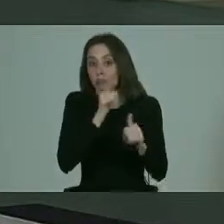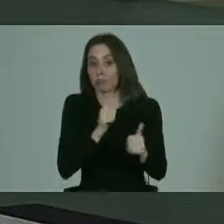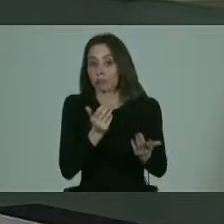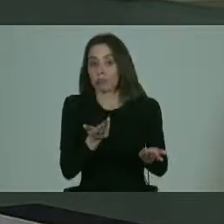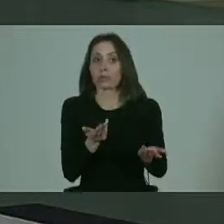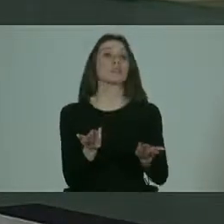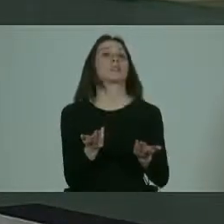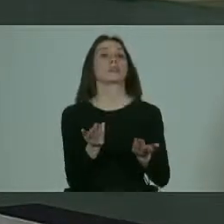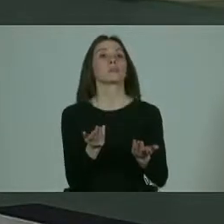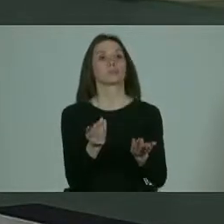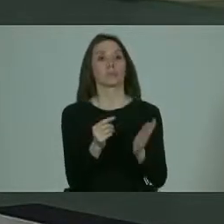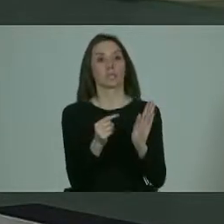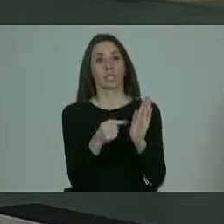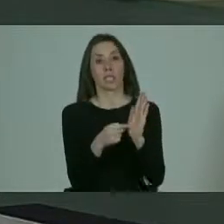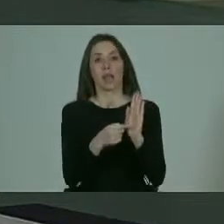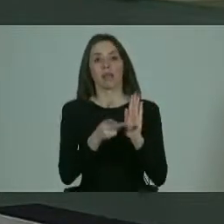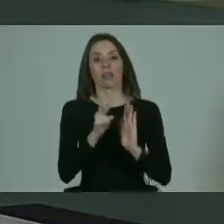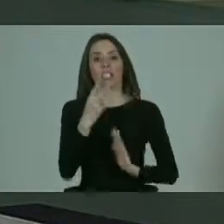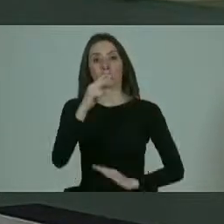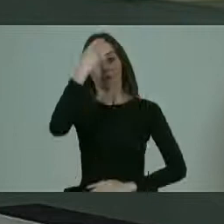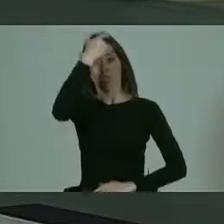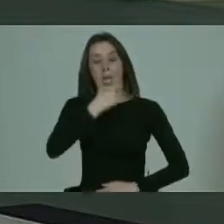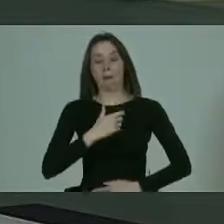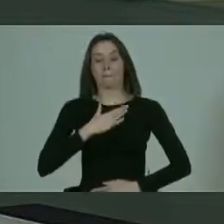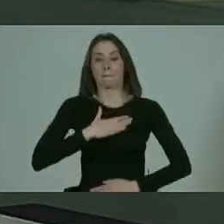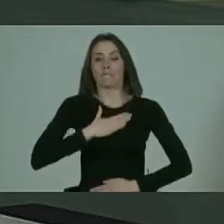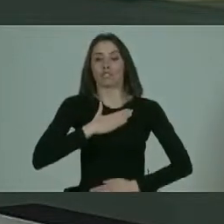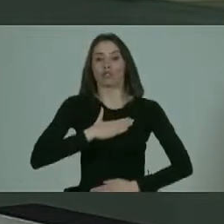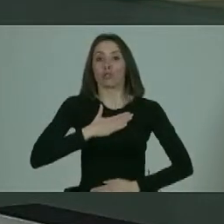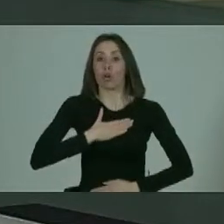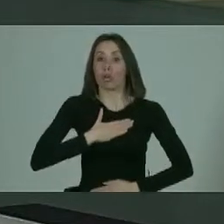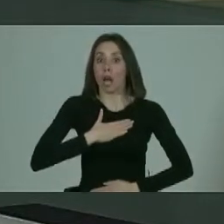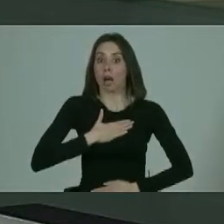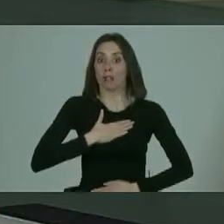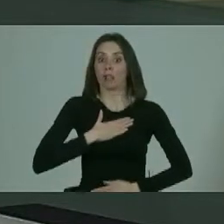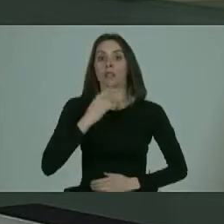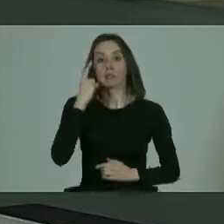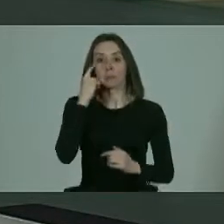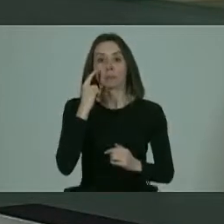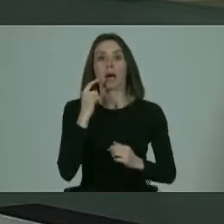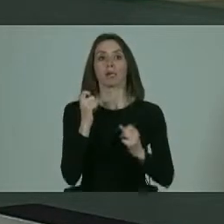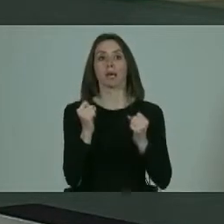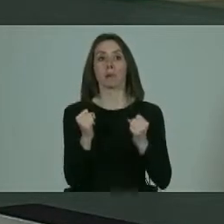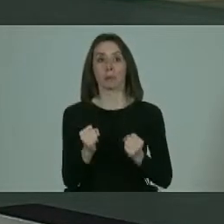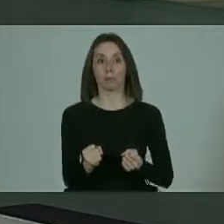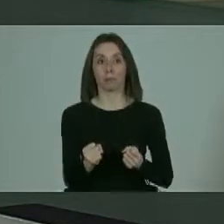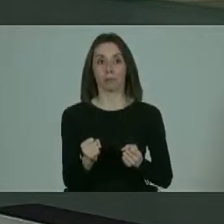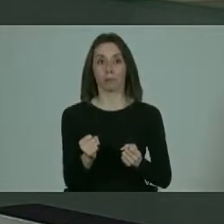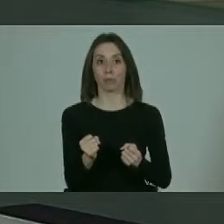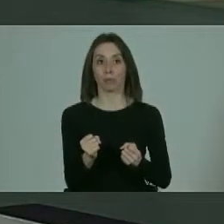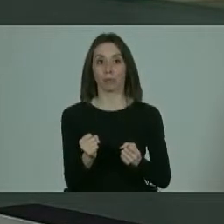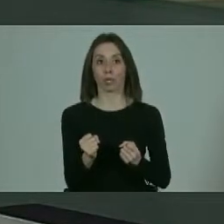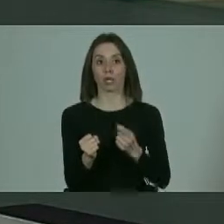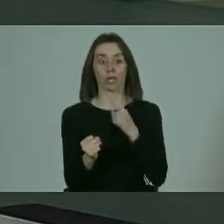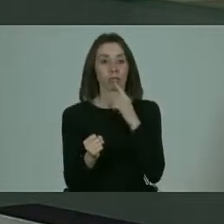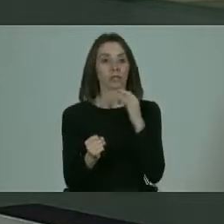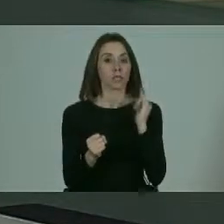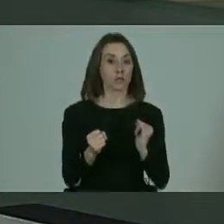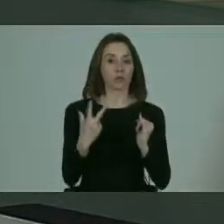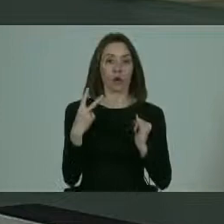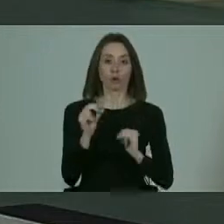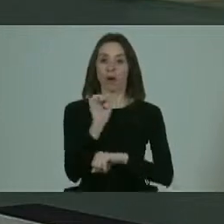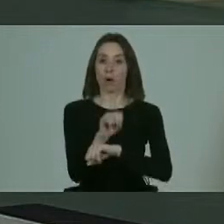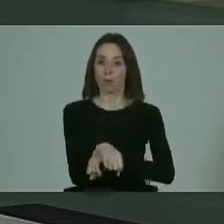exigente un derecho personalísimo para poder para poder ejercer el consentimiento para